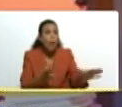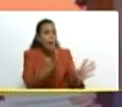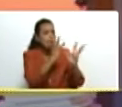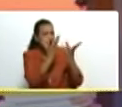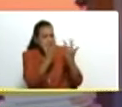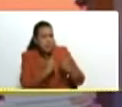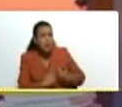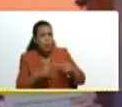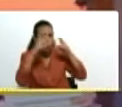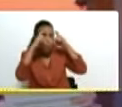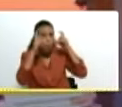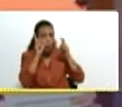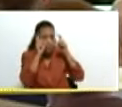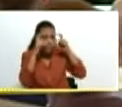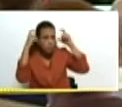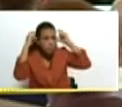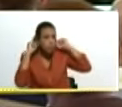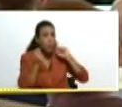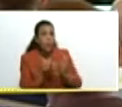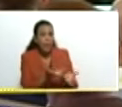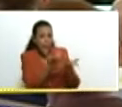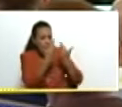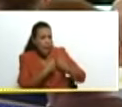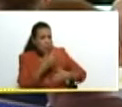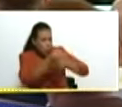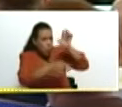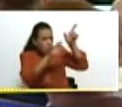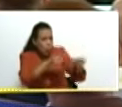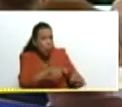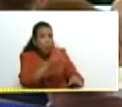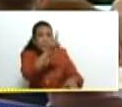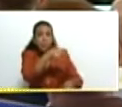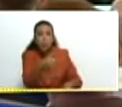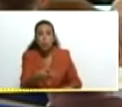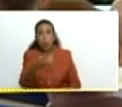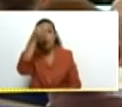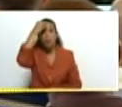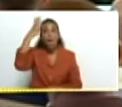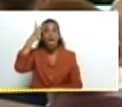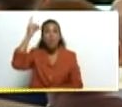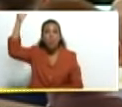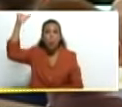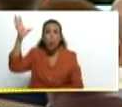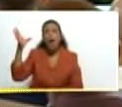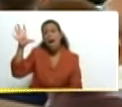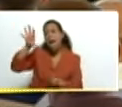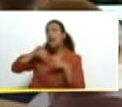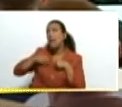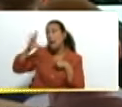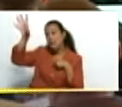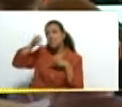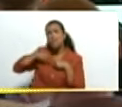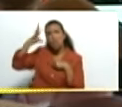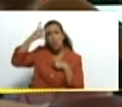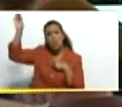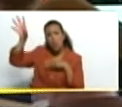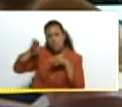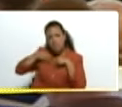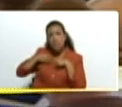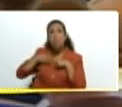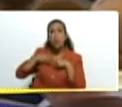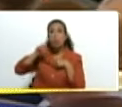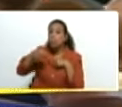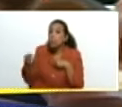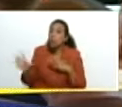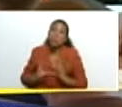decías, de quien crea o no en Dios, de quien crea o